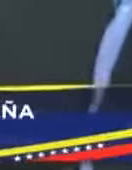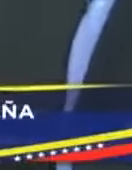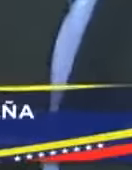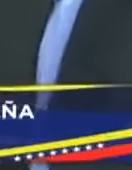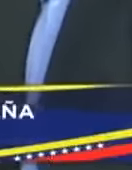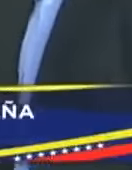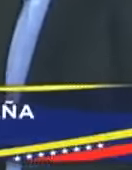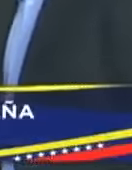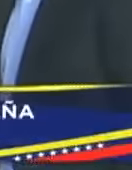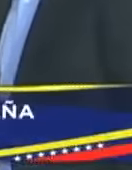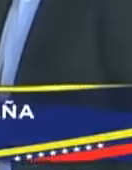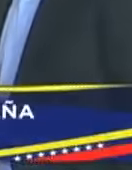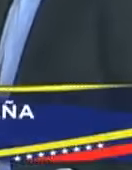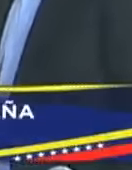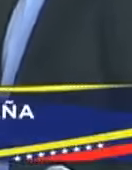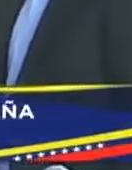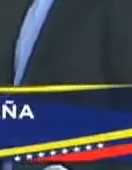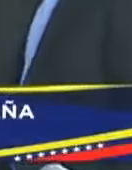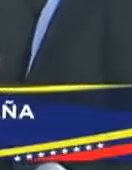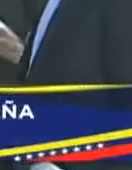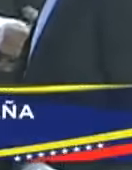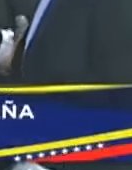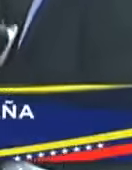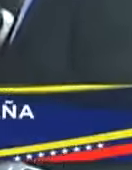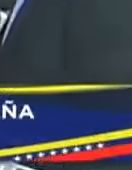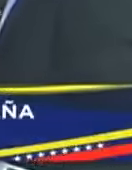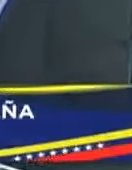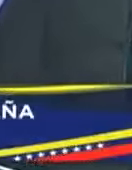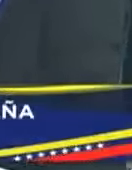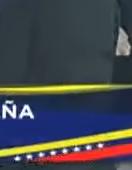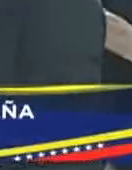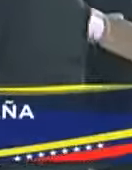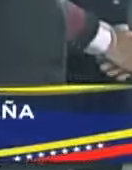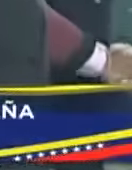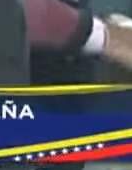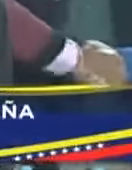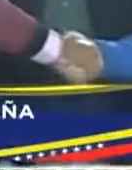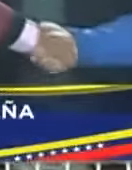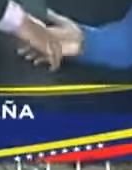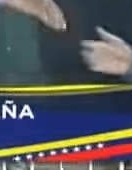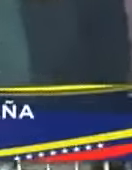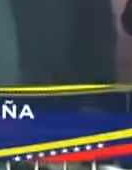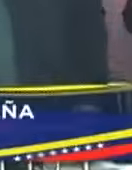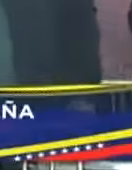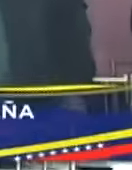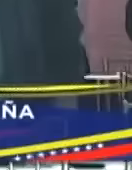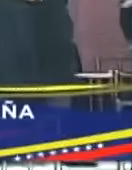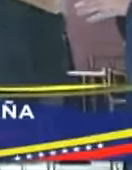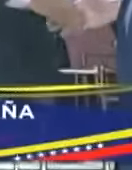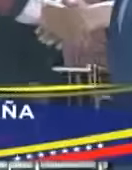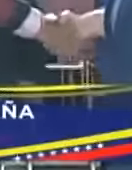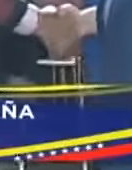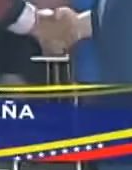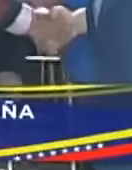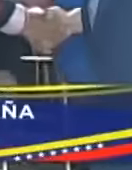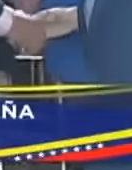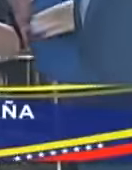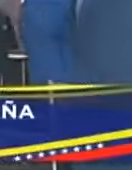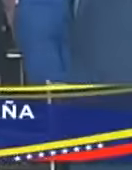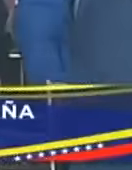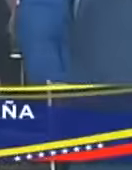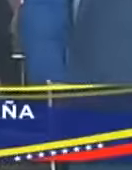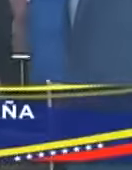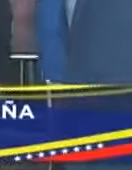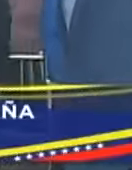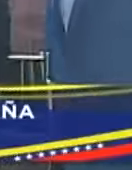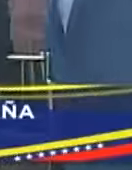gabinete ejecutivo y que por supuesto estarán presenciando esta importante reunión a desarrollarse en breves minutos. Hay que tener los